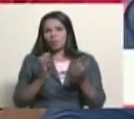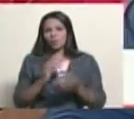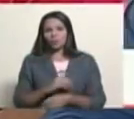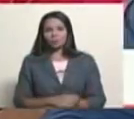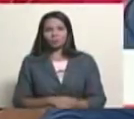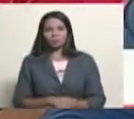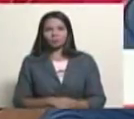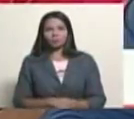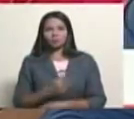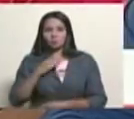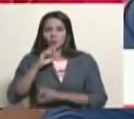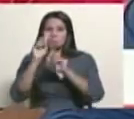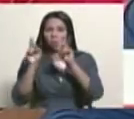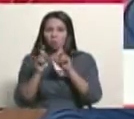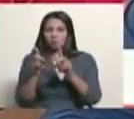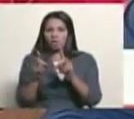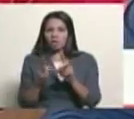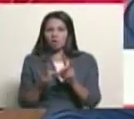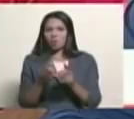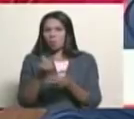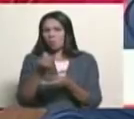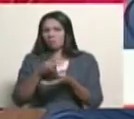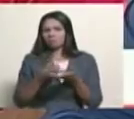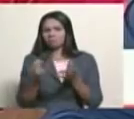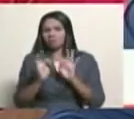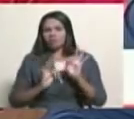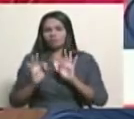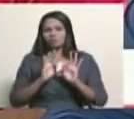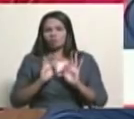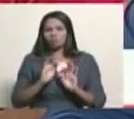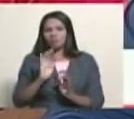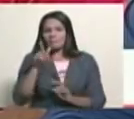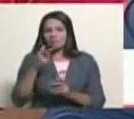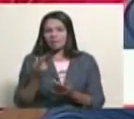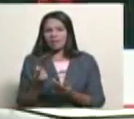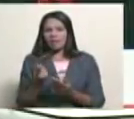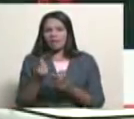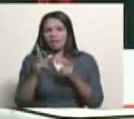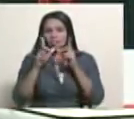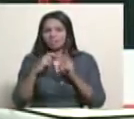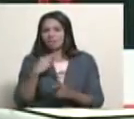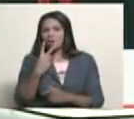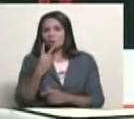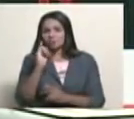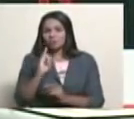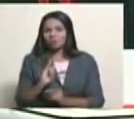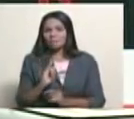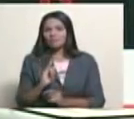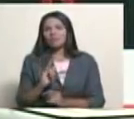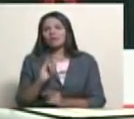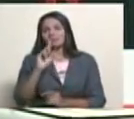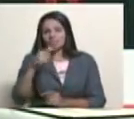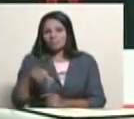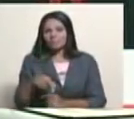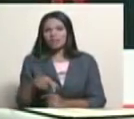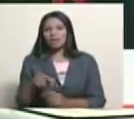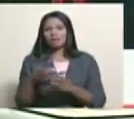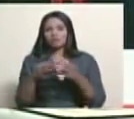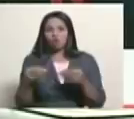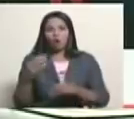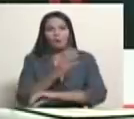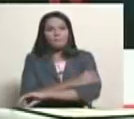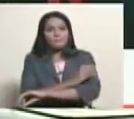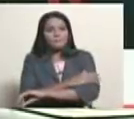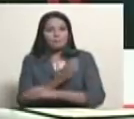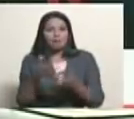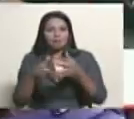No pudiera preguntarse ¿cuánto vale el show? De los voceros extremistas de derecha